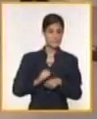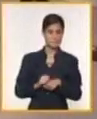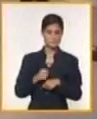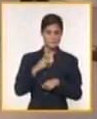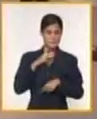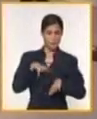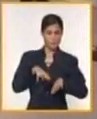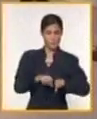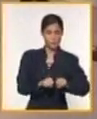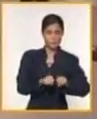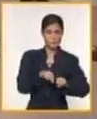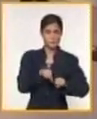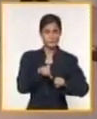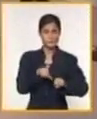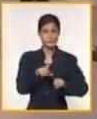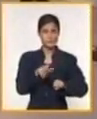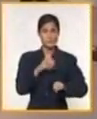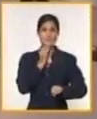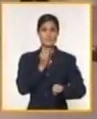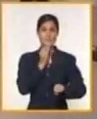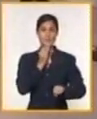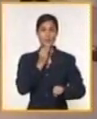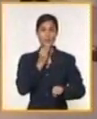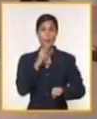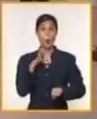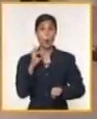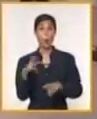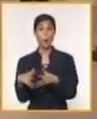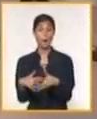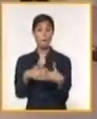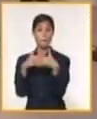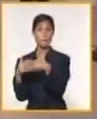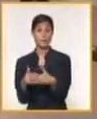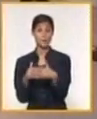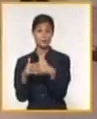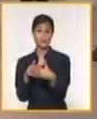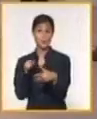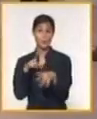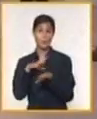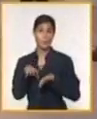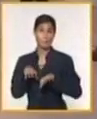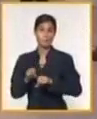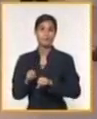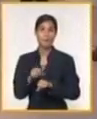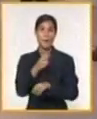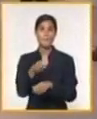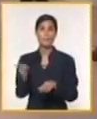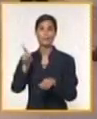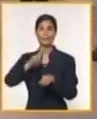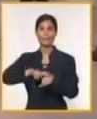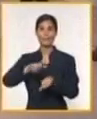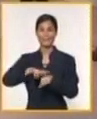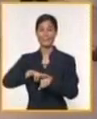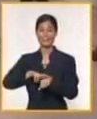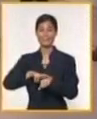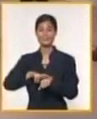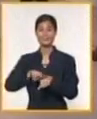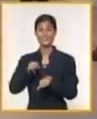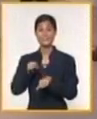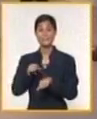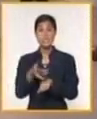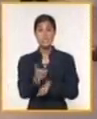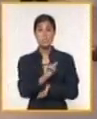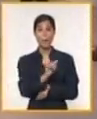los británicos lo que hicieron los americanos con Puerto Rico, que lo declararon Estado Libre Asociado. Si esa figura hubiera existido en el